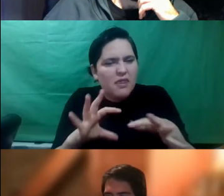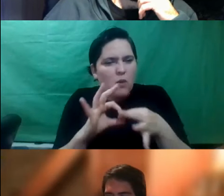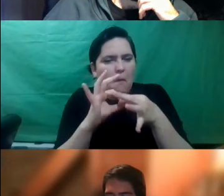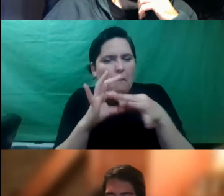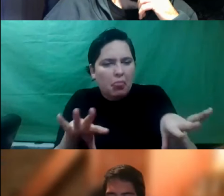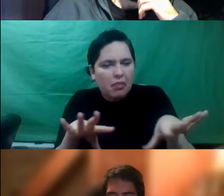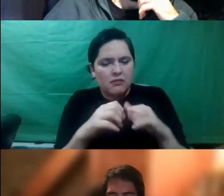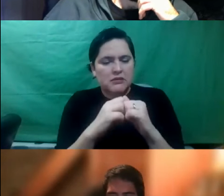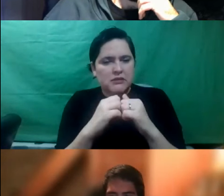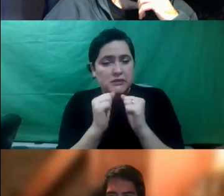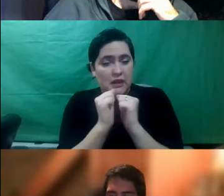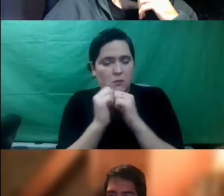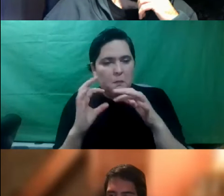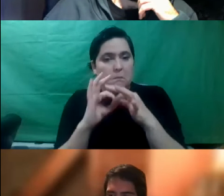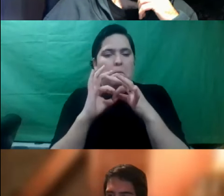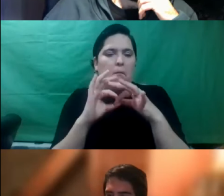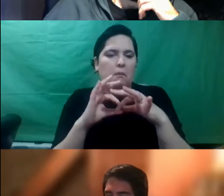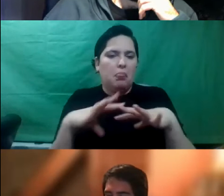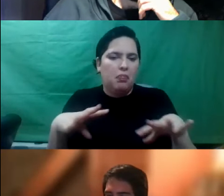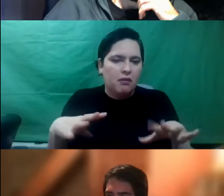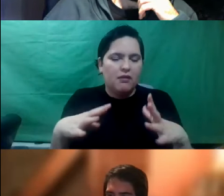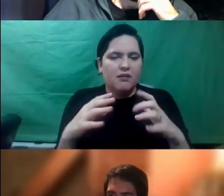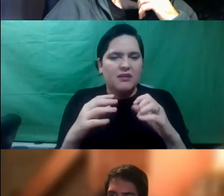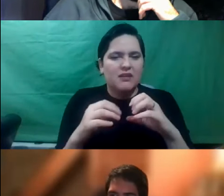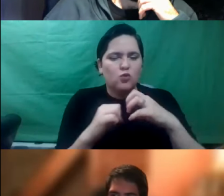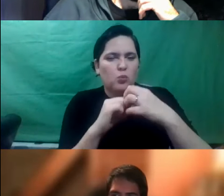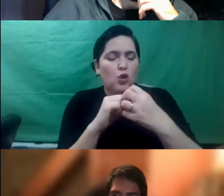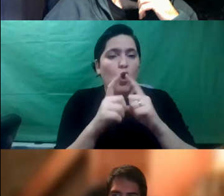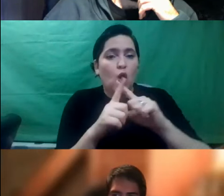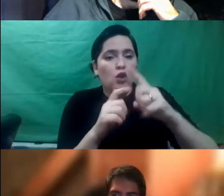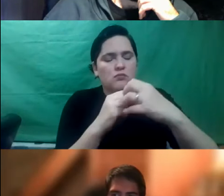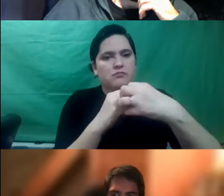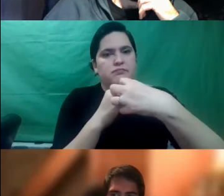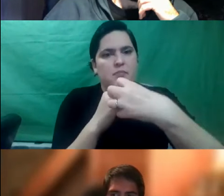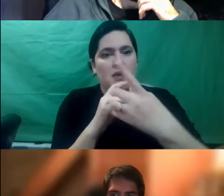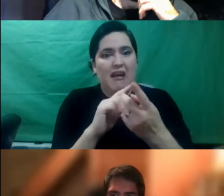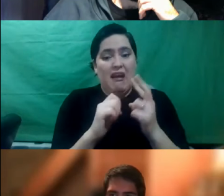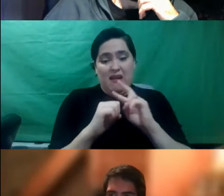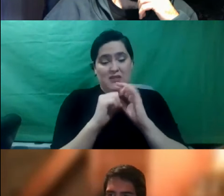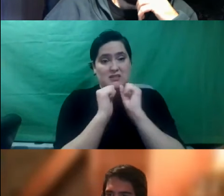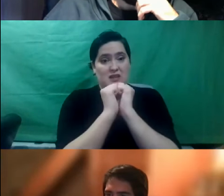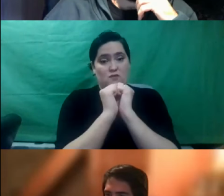y cómo otras áreas cerebrales se pueden activar frente a estos cambios.